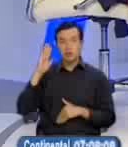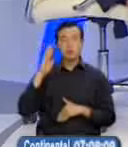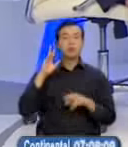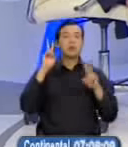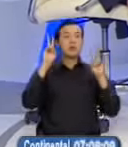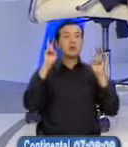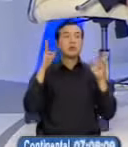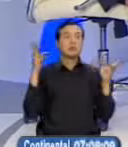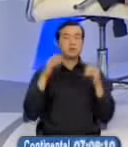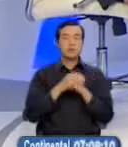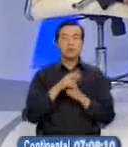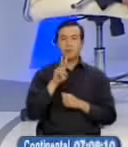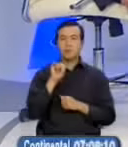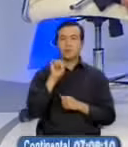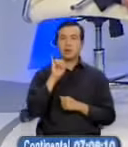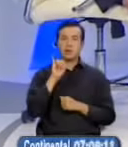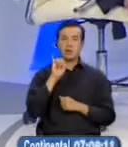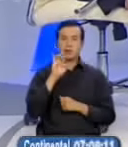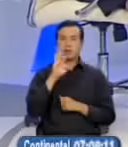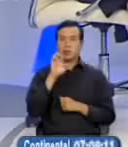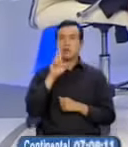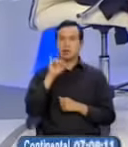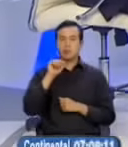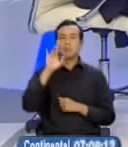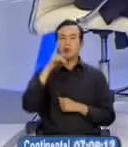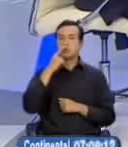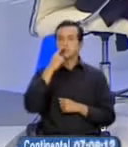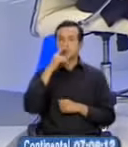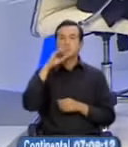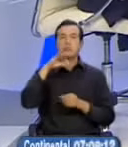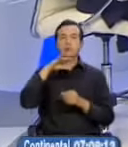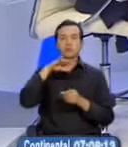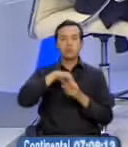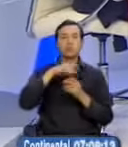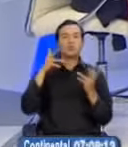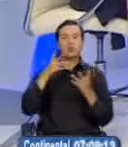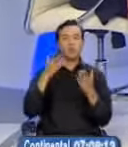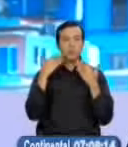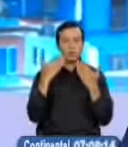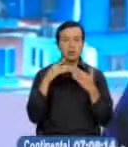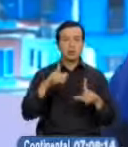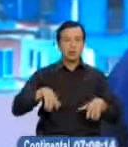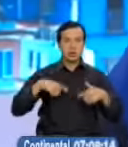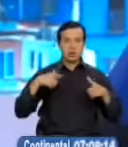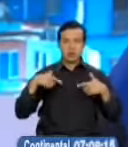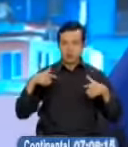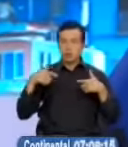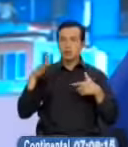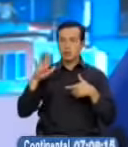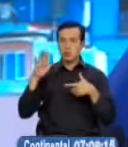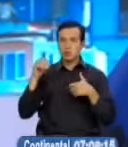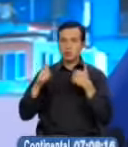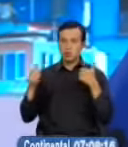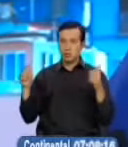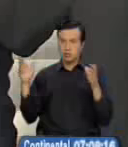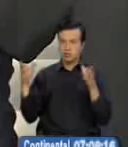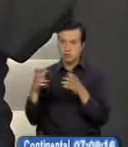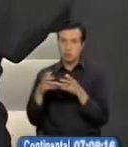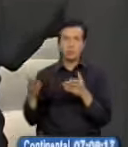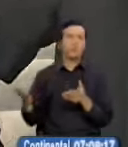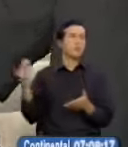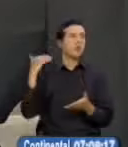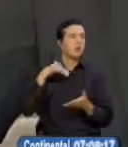caso de Cintia Viteri, igual, mayor intención de voto en la ciudad de Guayaquil. Esto cuando es Lenín Moreno el candidato. ¿Podemos repetir